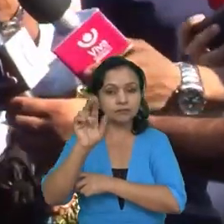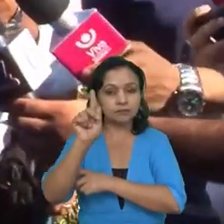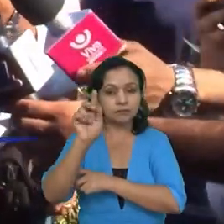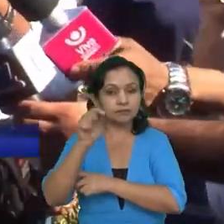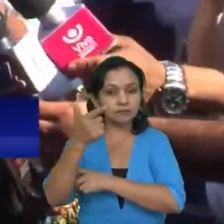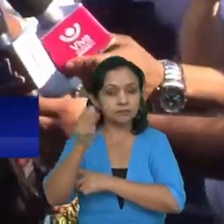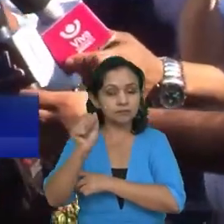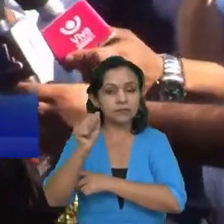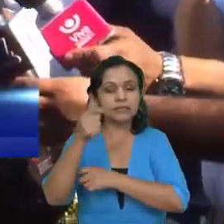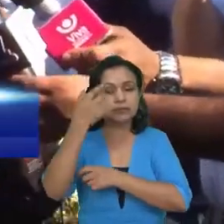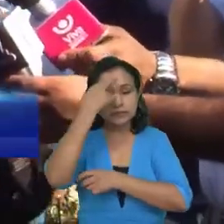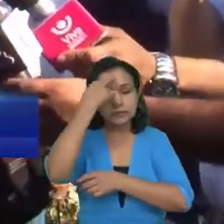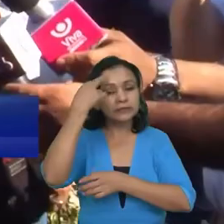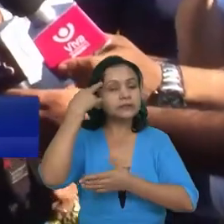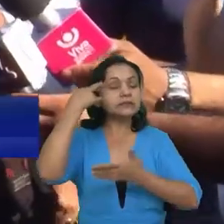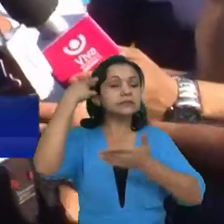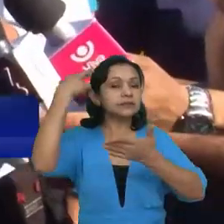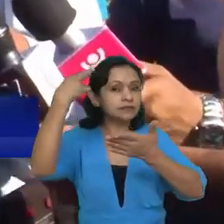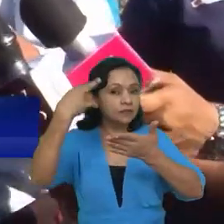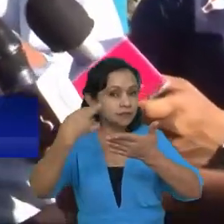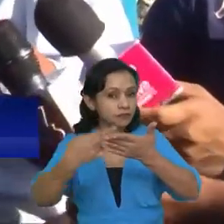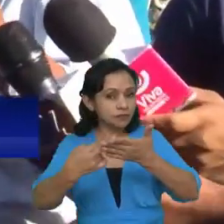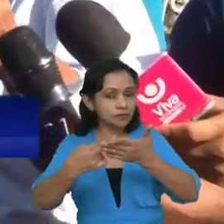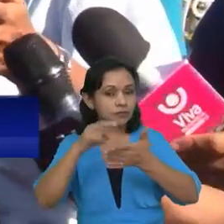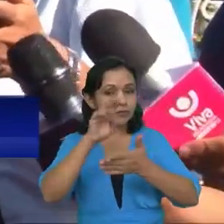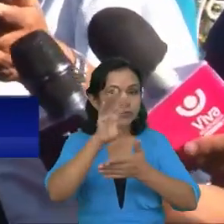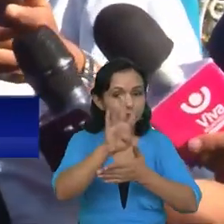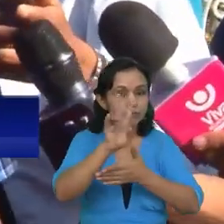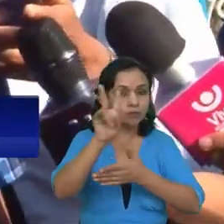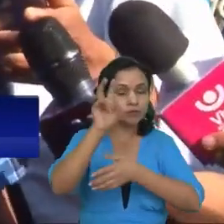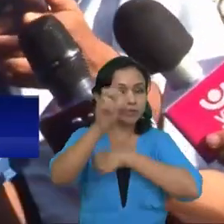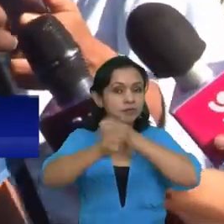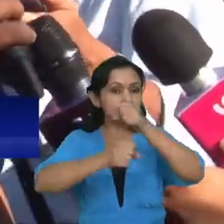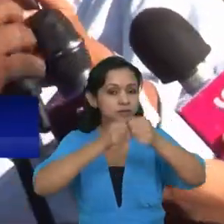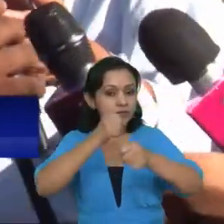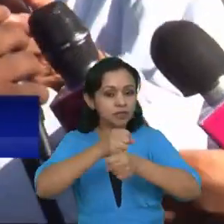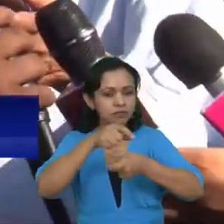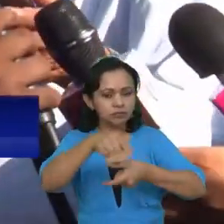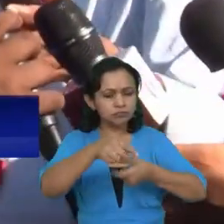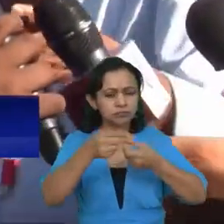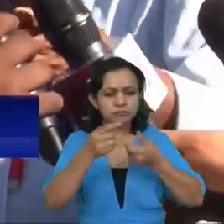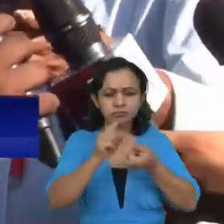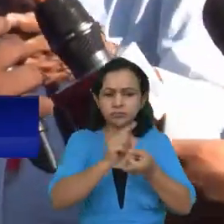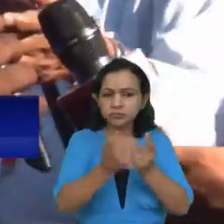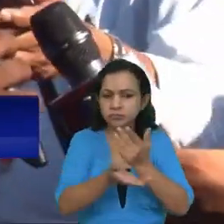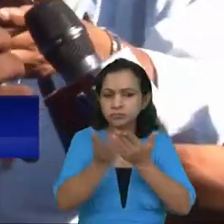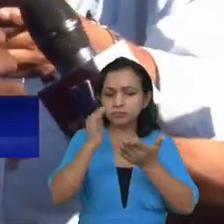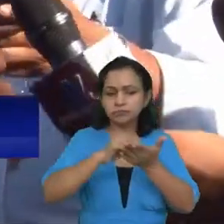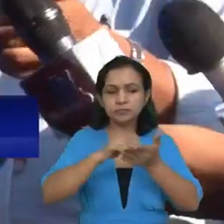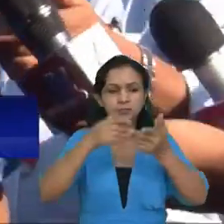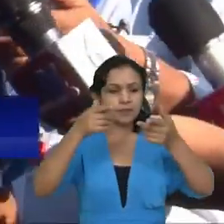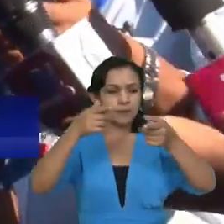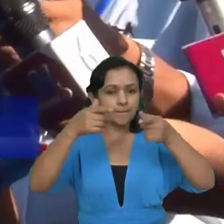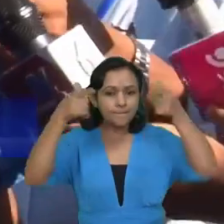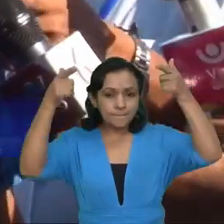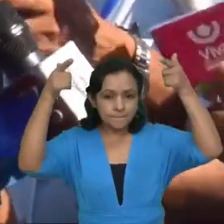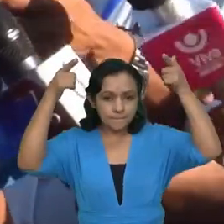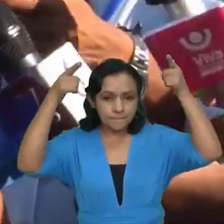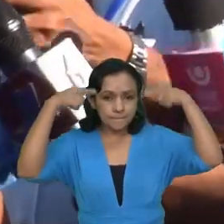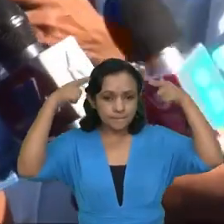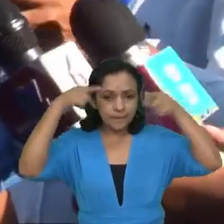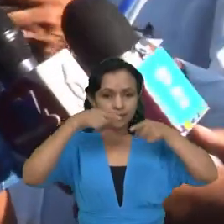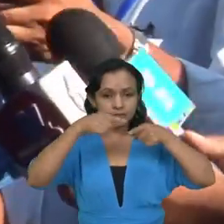42 aniversario de esa insurrección irrepetible de monimbó recortamos